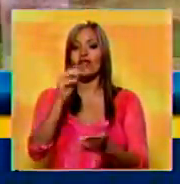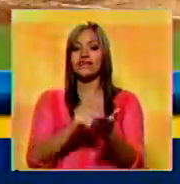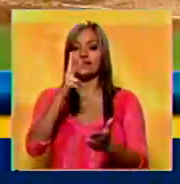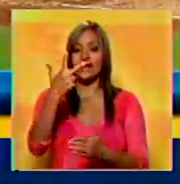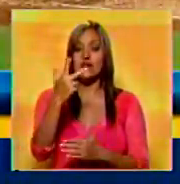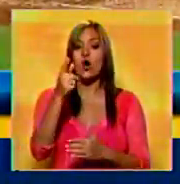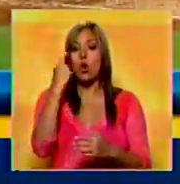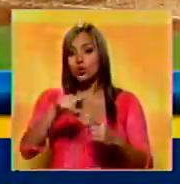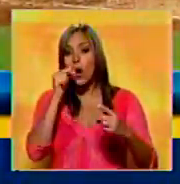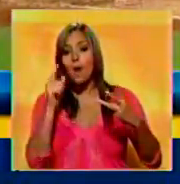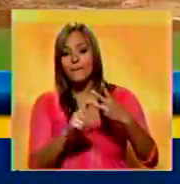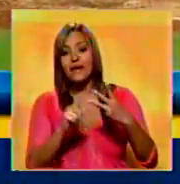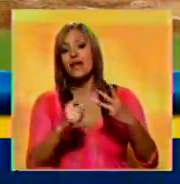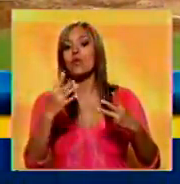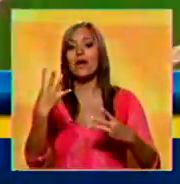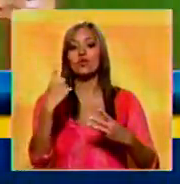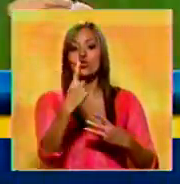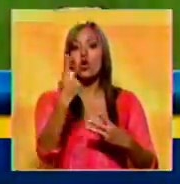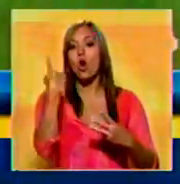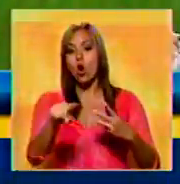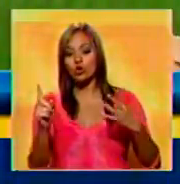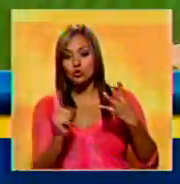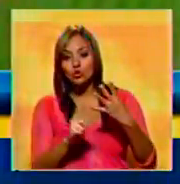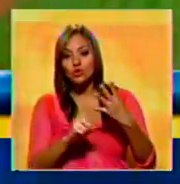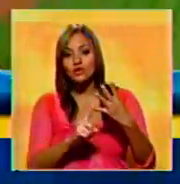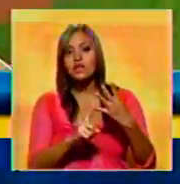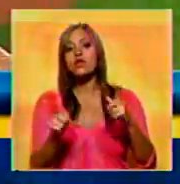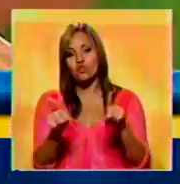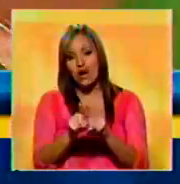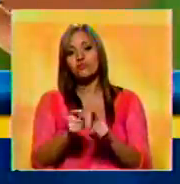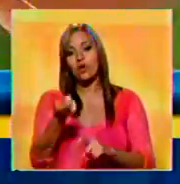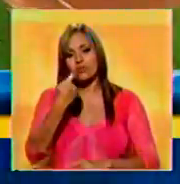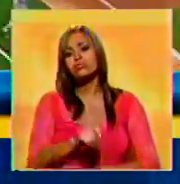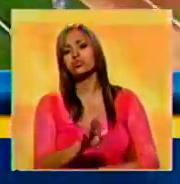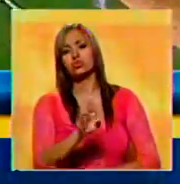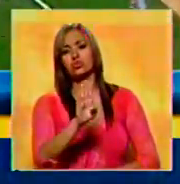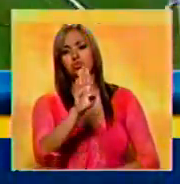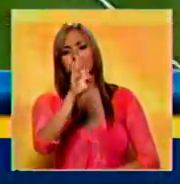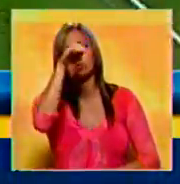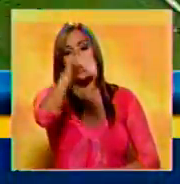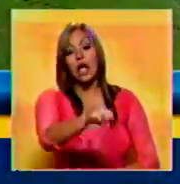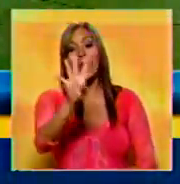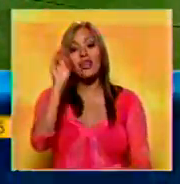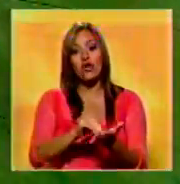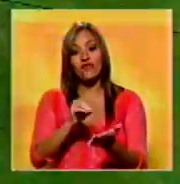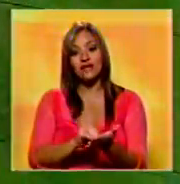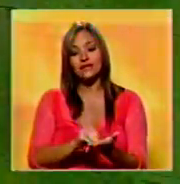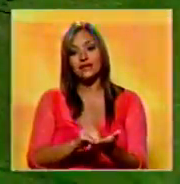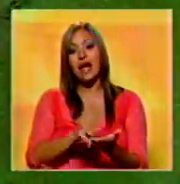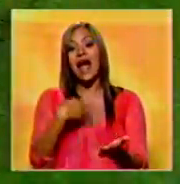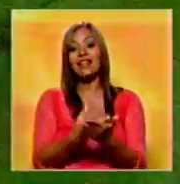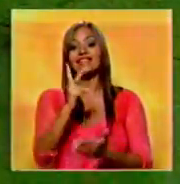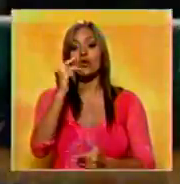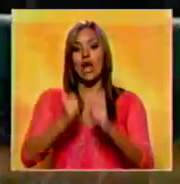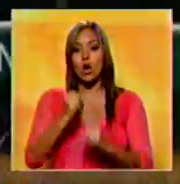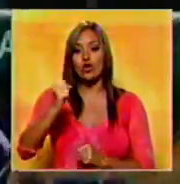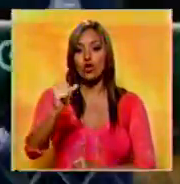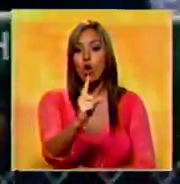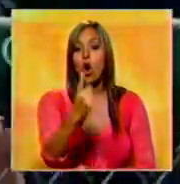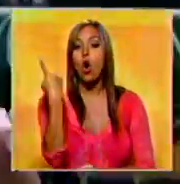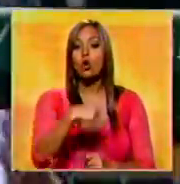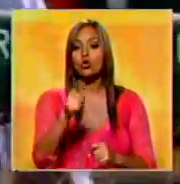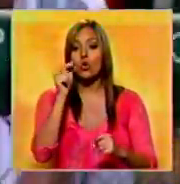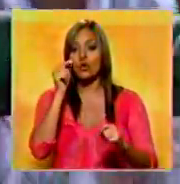4-1 con una remolcada. Víctor Martínez también conectando un imparable en 4 turnos. Este es un doblete, mientras que Omar Infante se fue